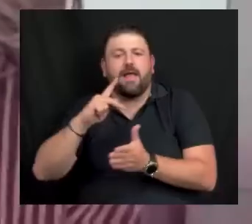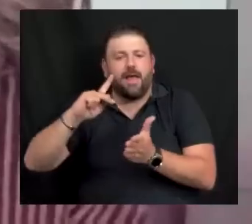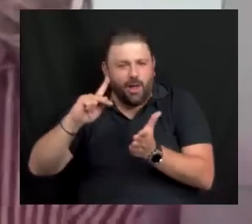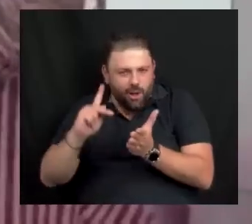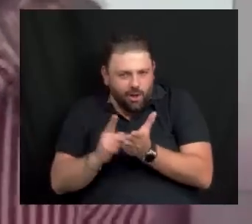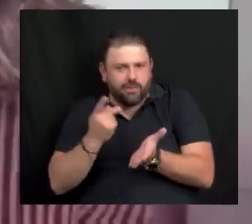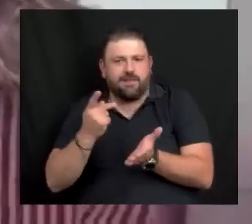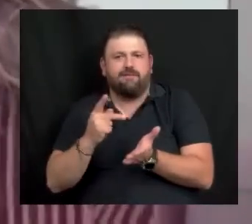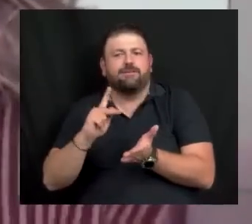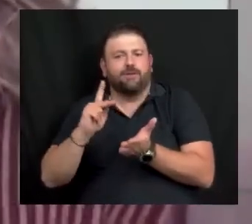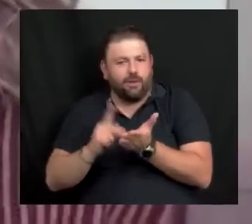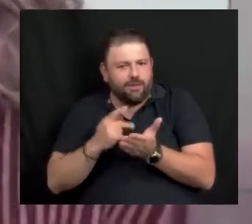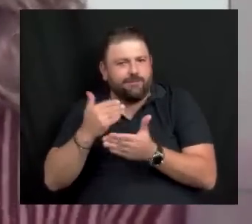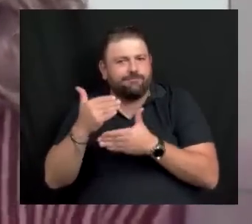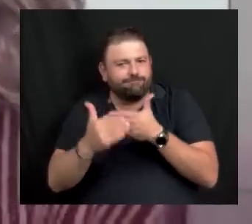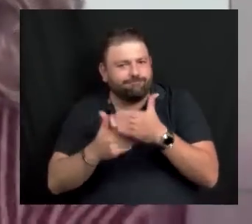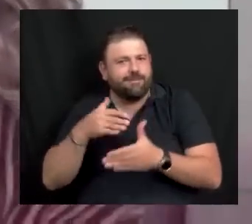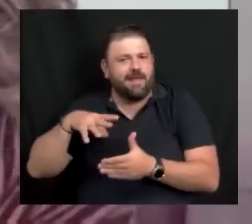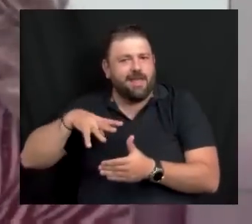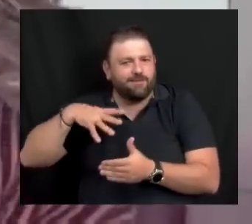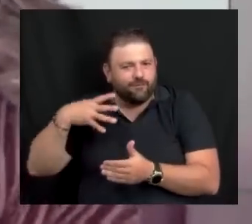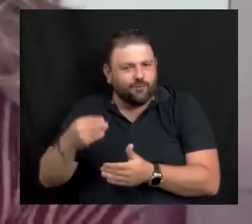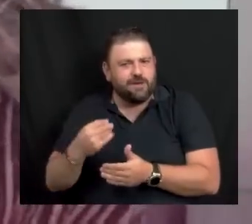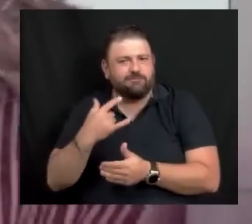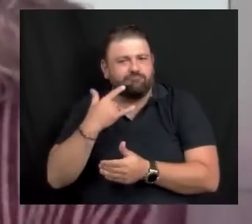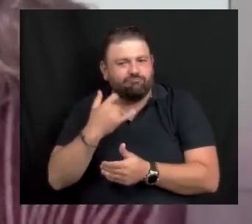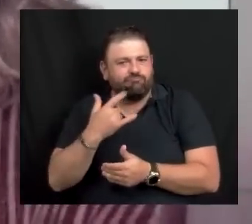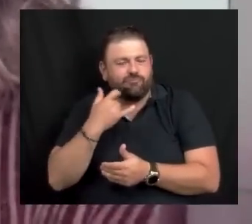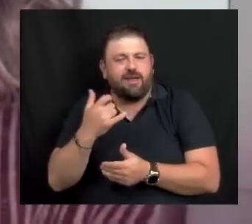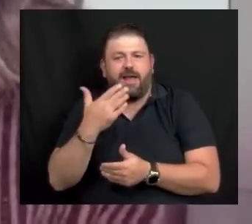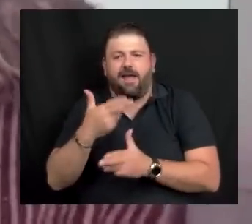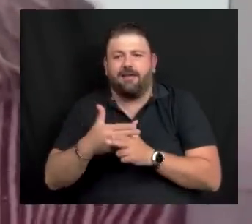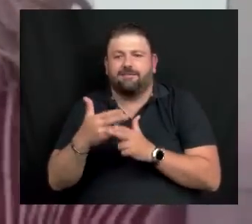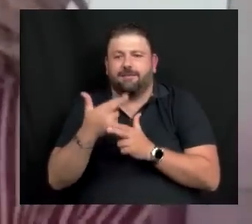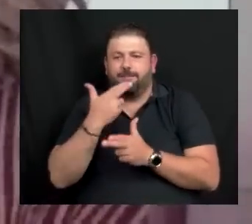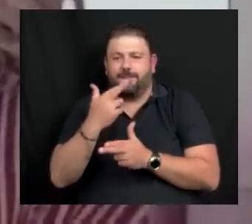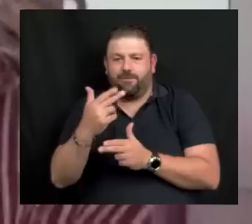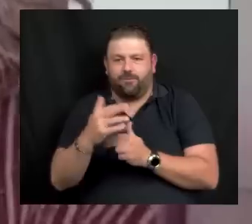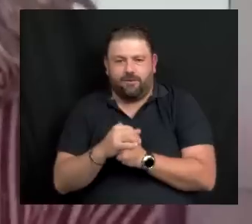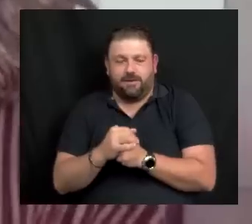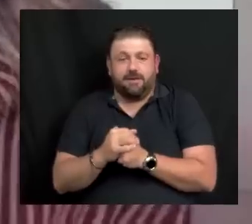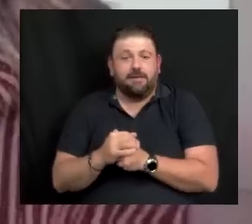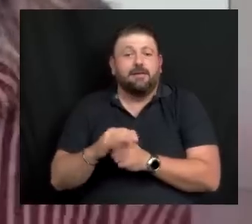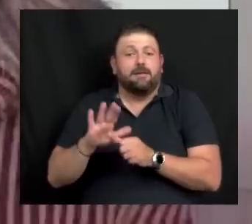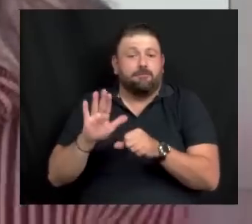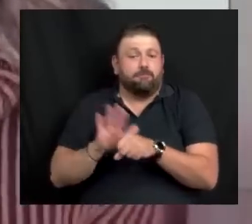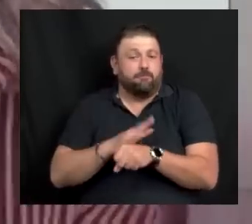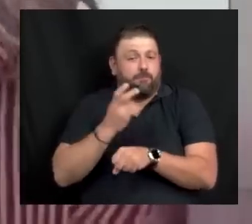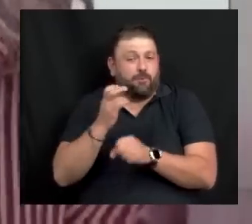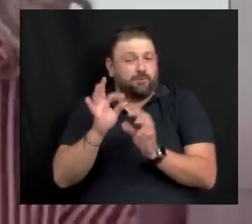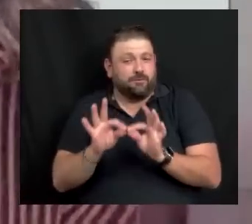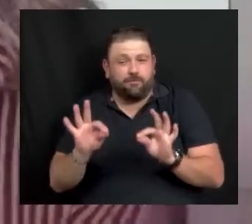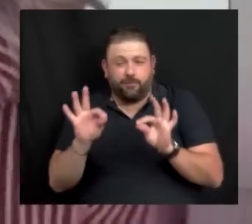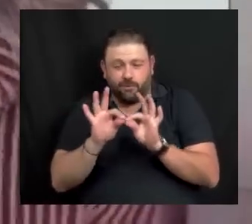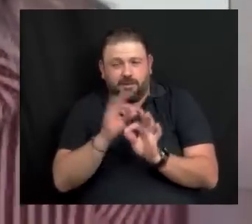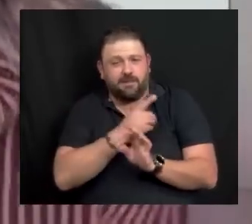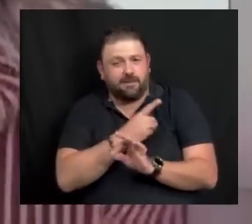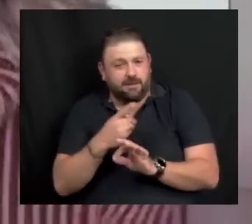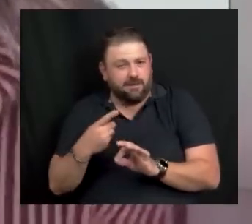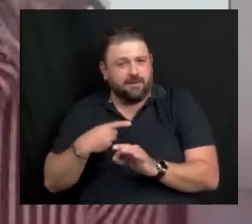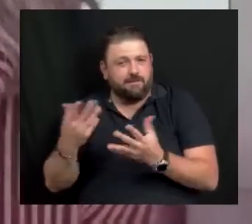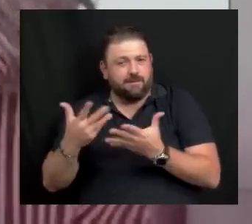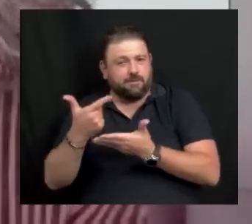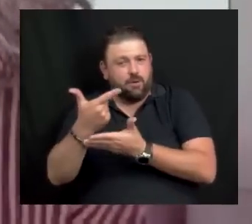Eso es bien importante. Basado en que en el planear, fíjense bien, a veces hacer una lista pues, de